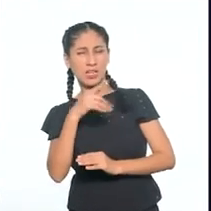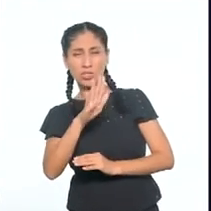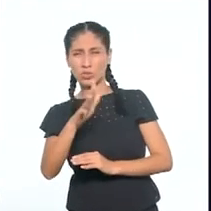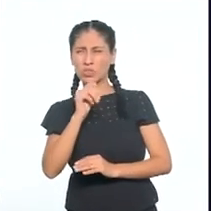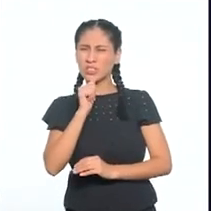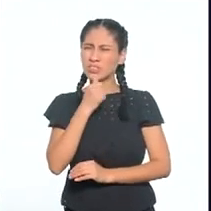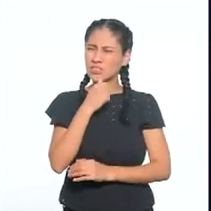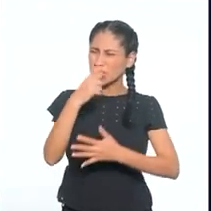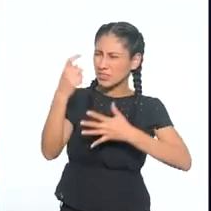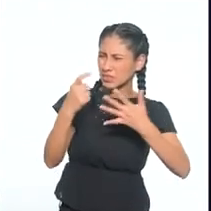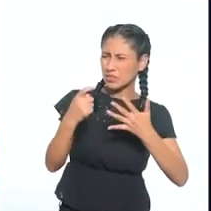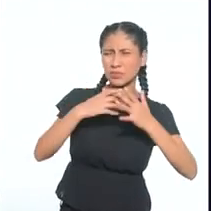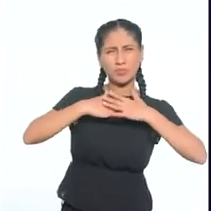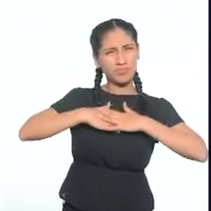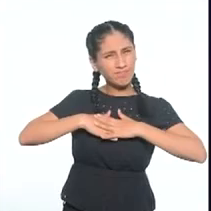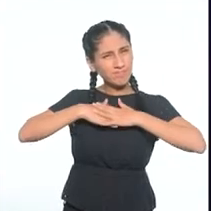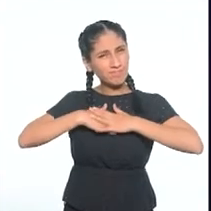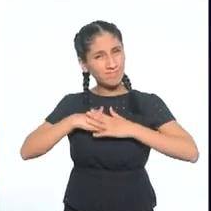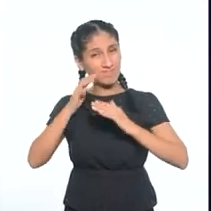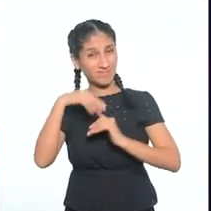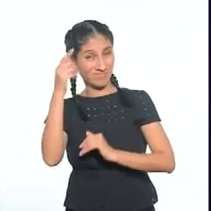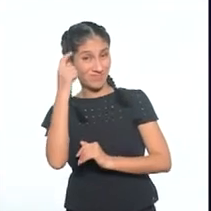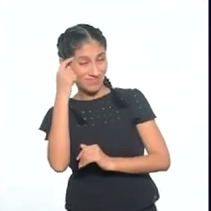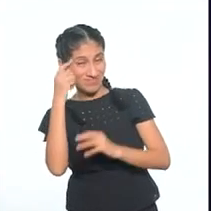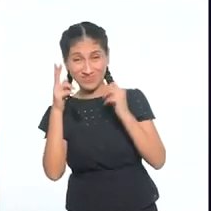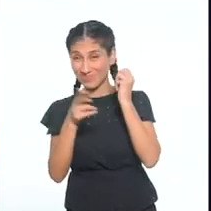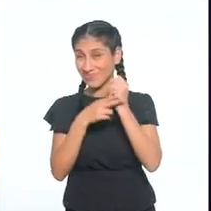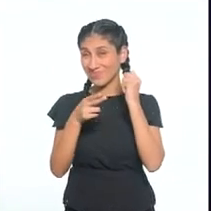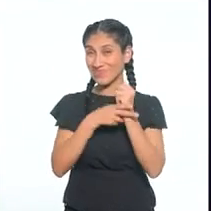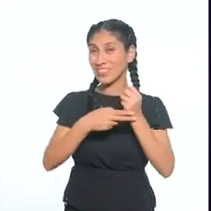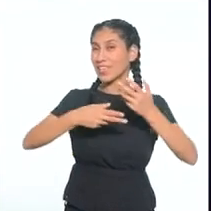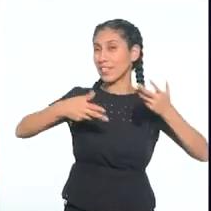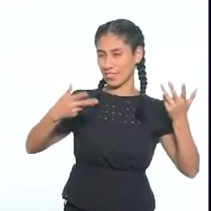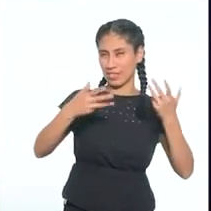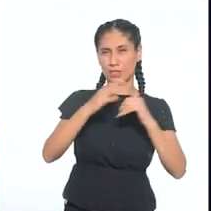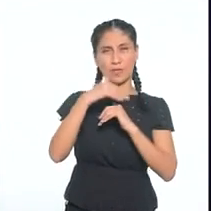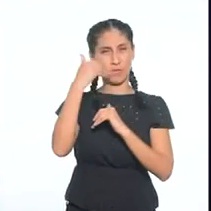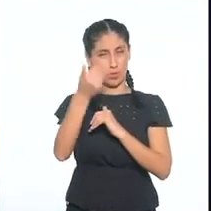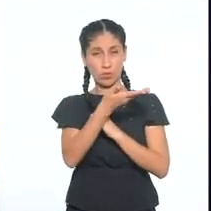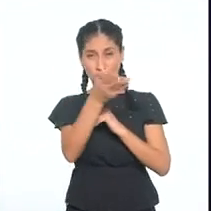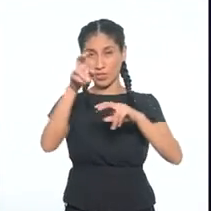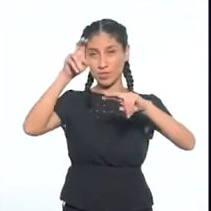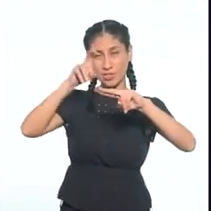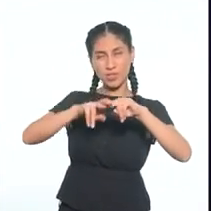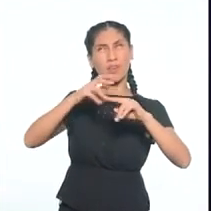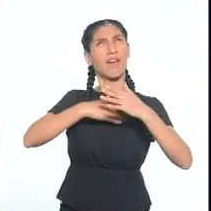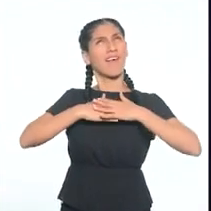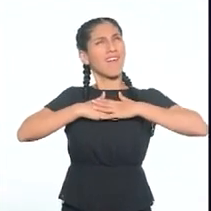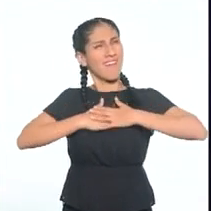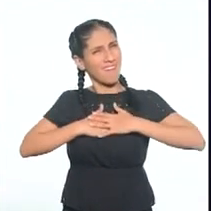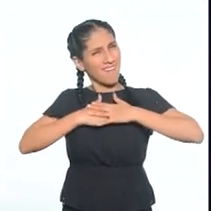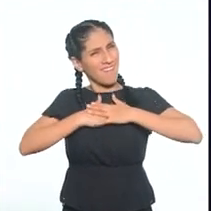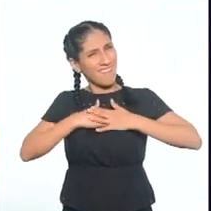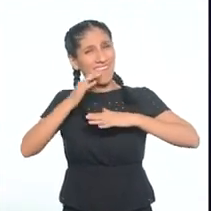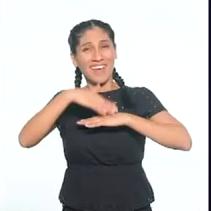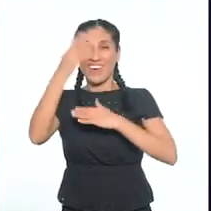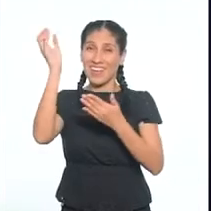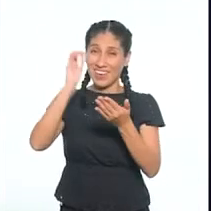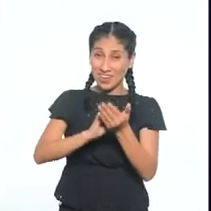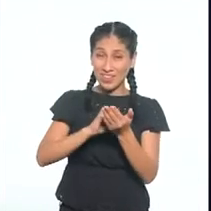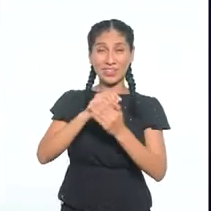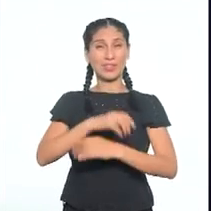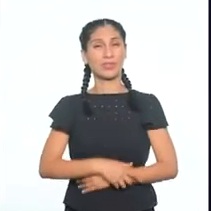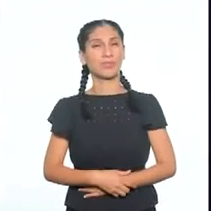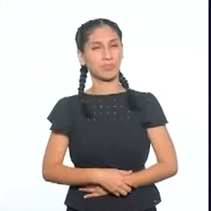alivie esas heridas que le han hecho y estoy seguro de que en cuanto se sienta usted bien volverá a sus